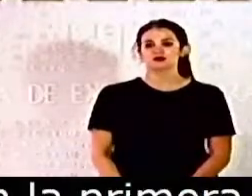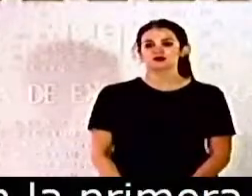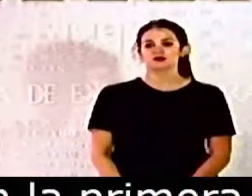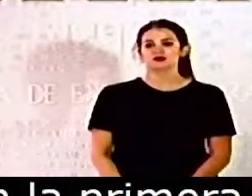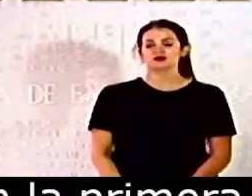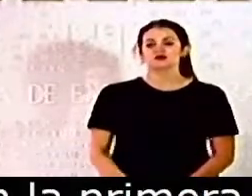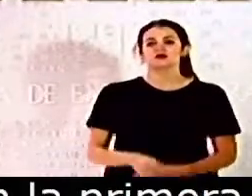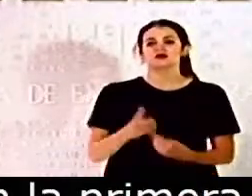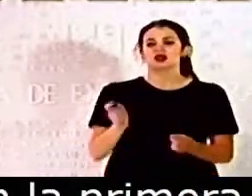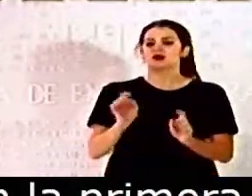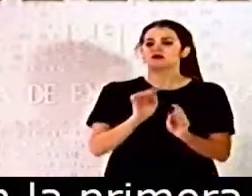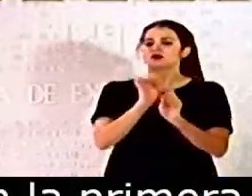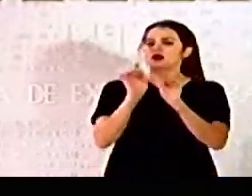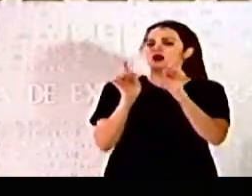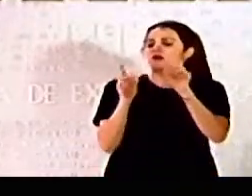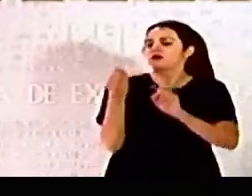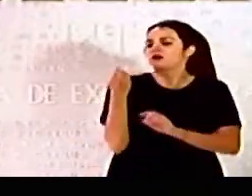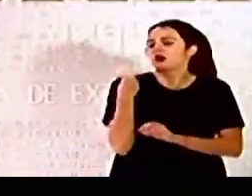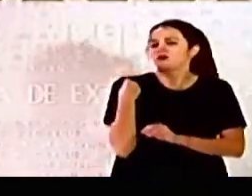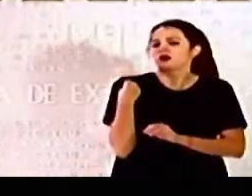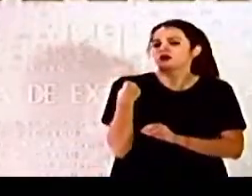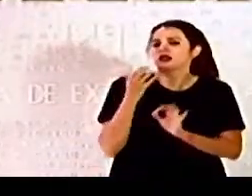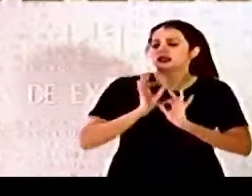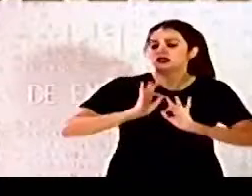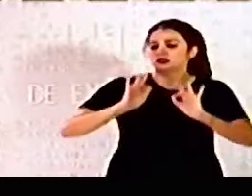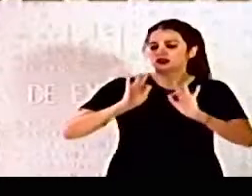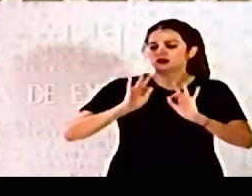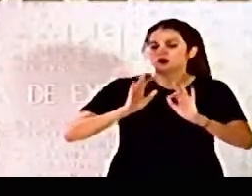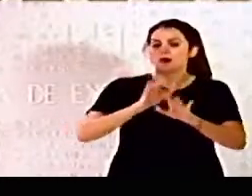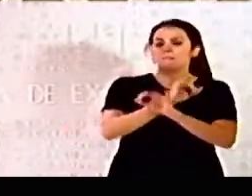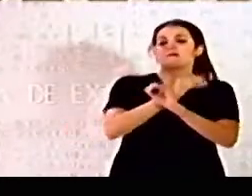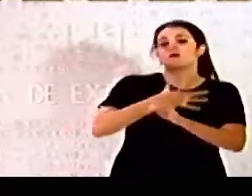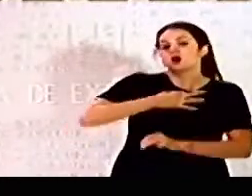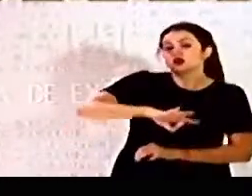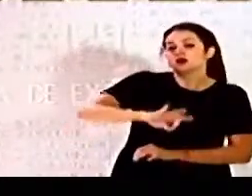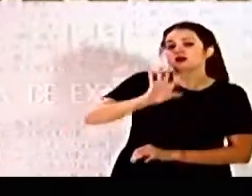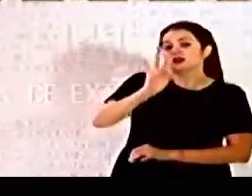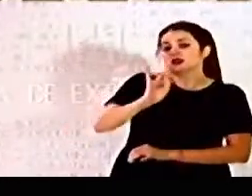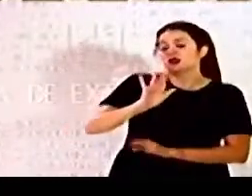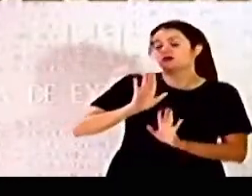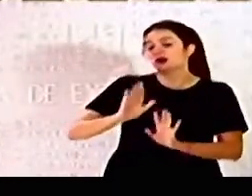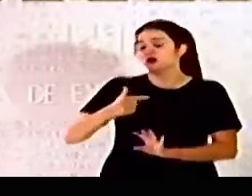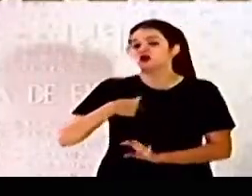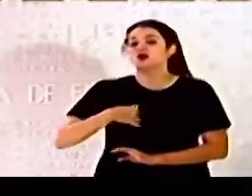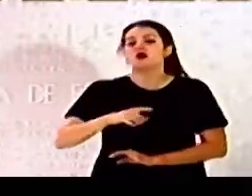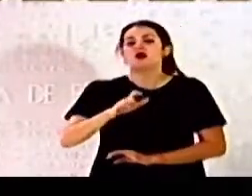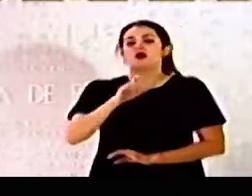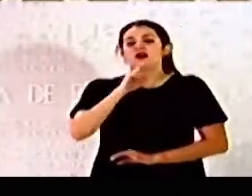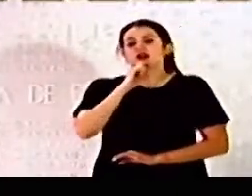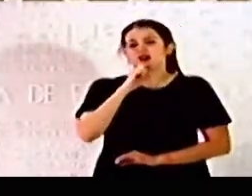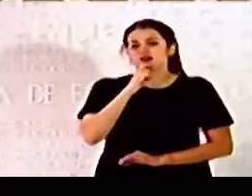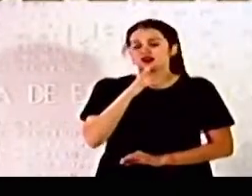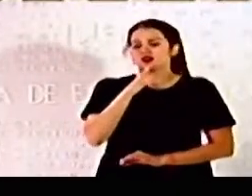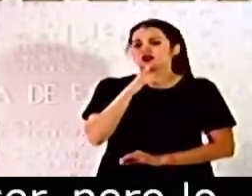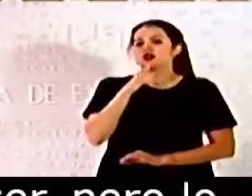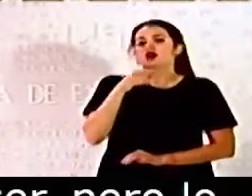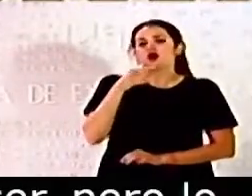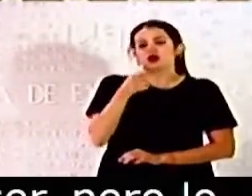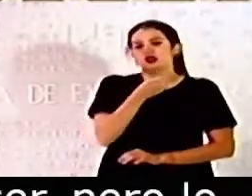Y a la pregunta concreta, ¿es posible? Puede ser, pero lo veo difícil con las cifras de incidencia que estamos